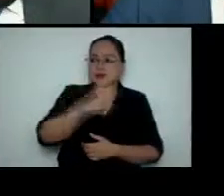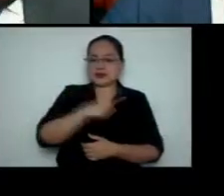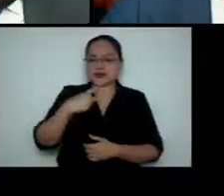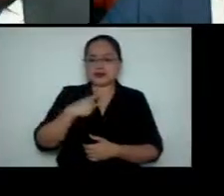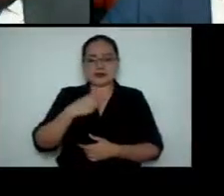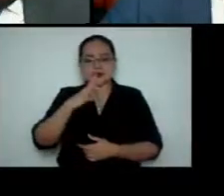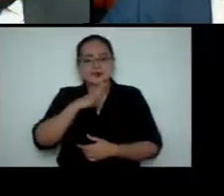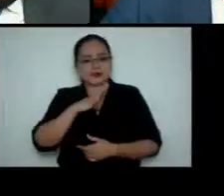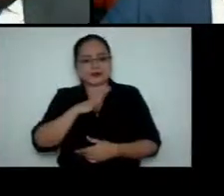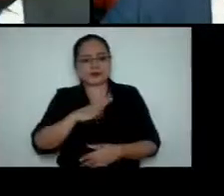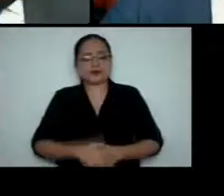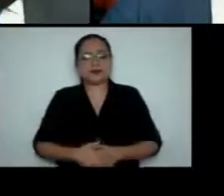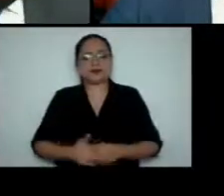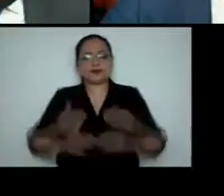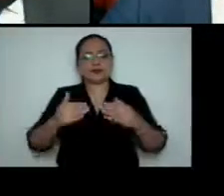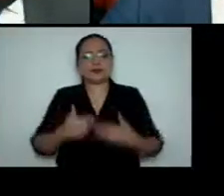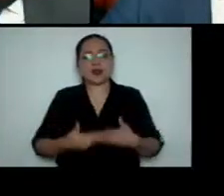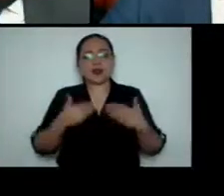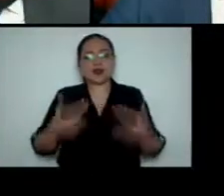partes haré un voto.